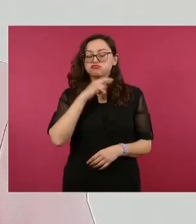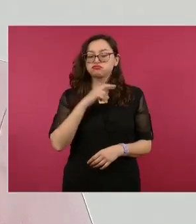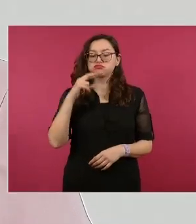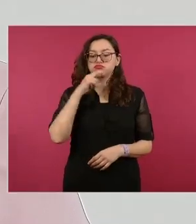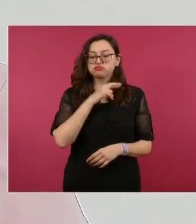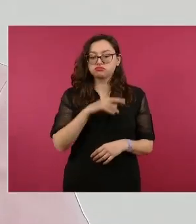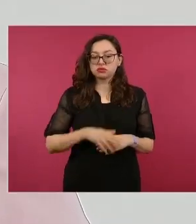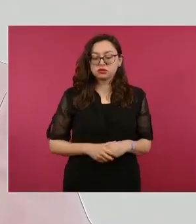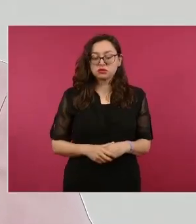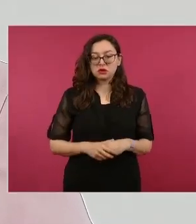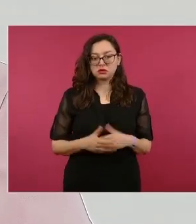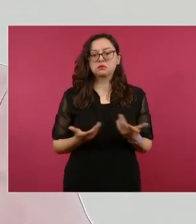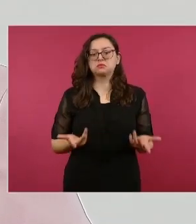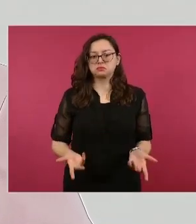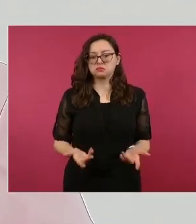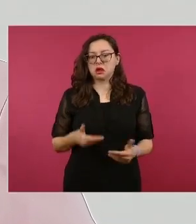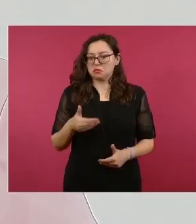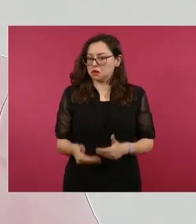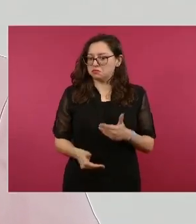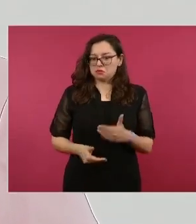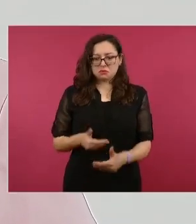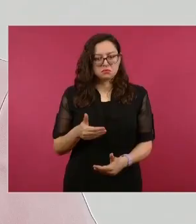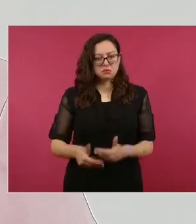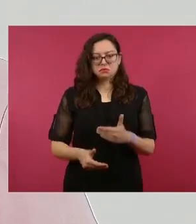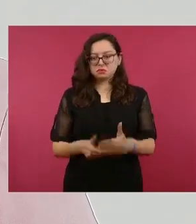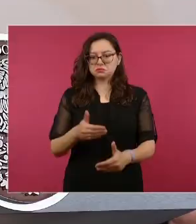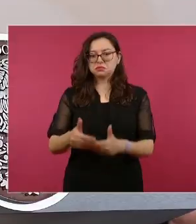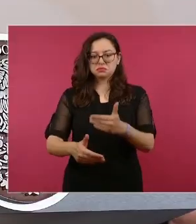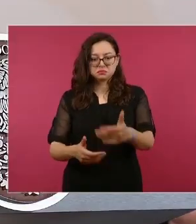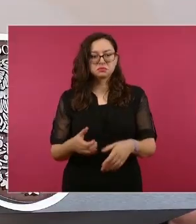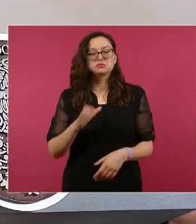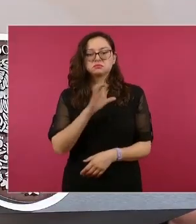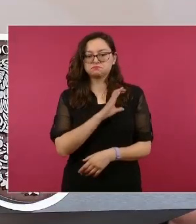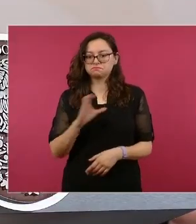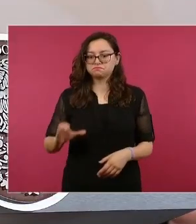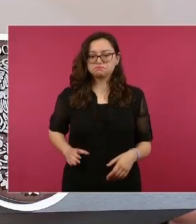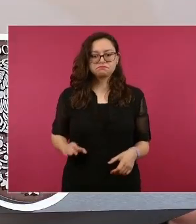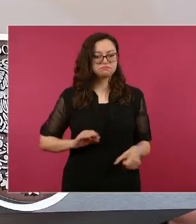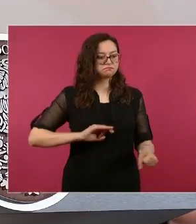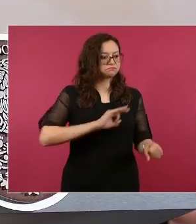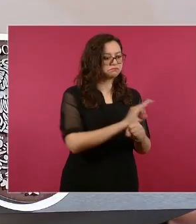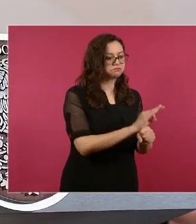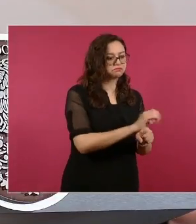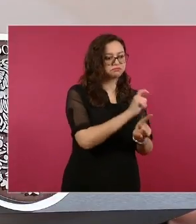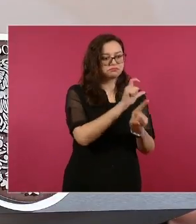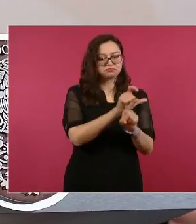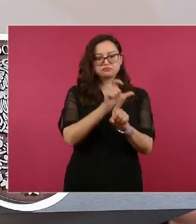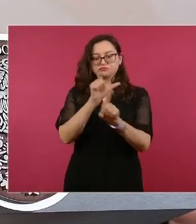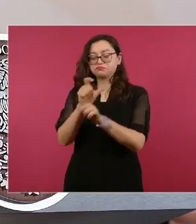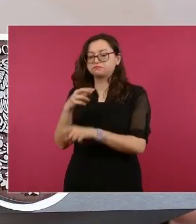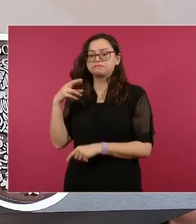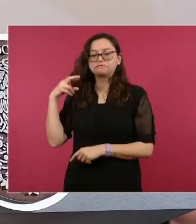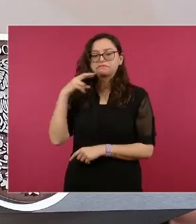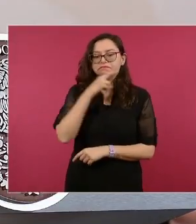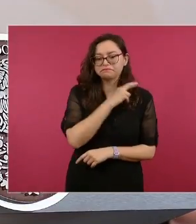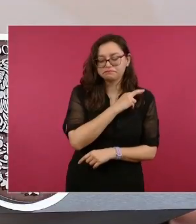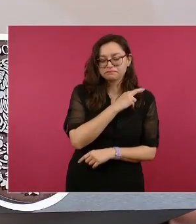procedimiento cada vez más rápido para brindar la seguridad necesaria de forma inmediata.